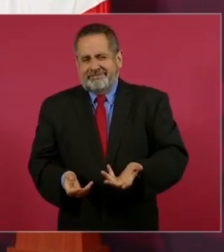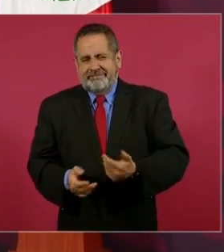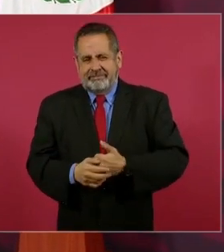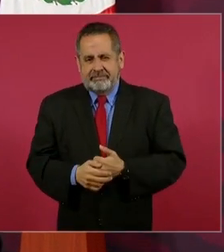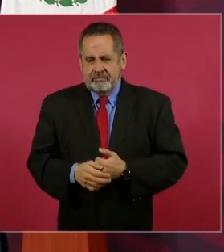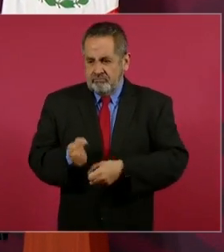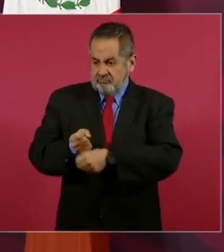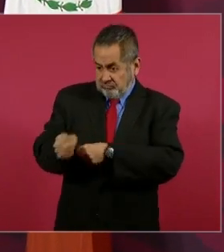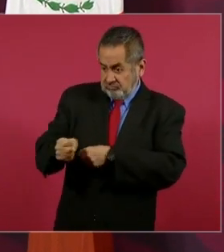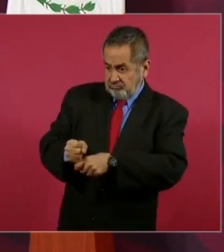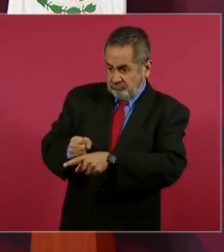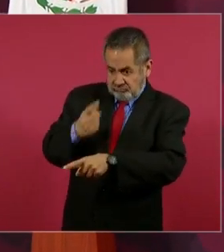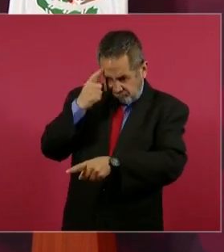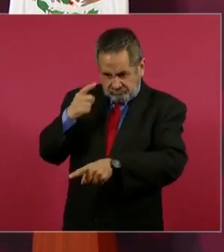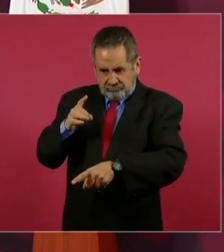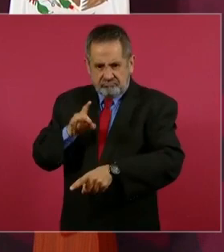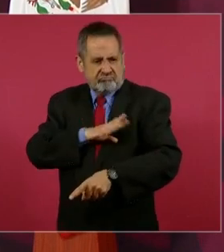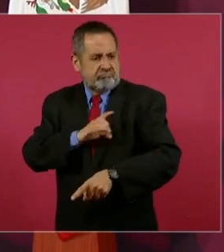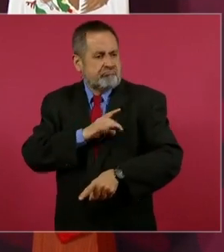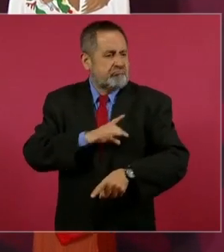es el terror.